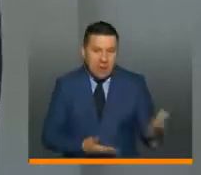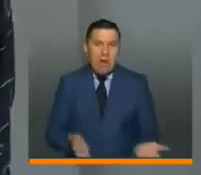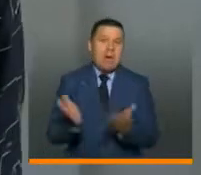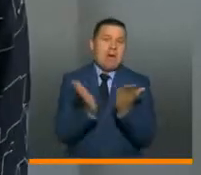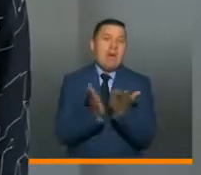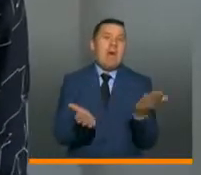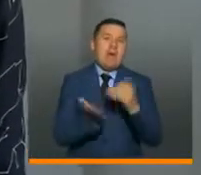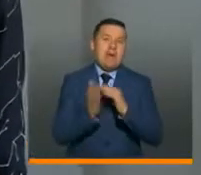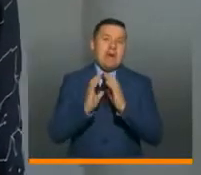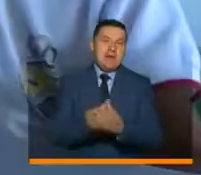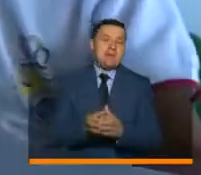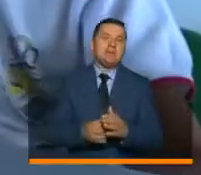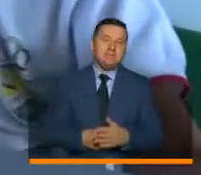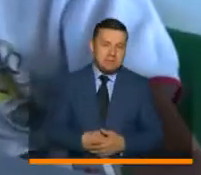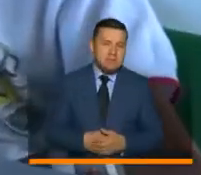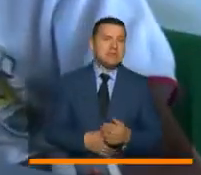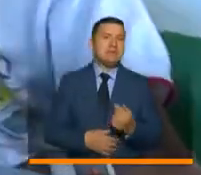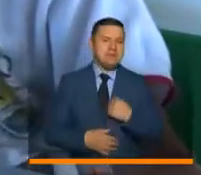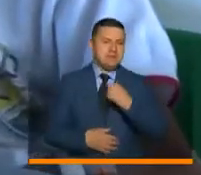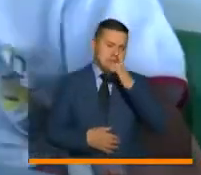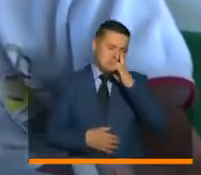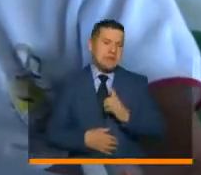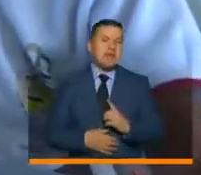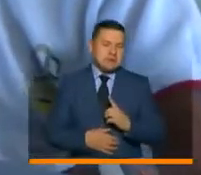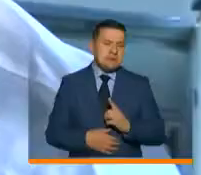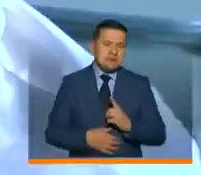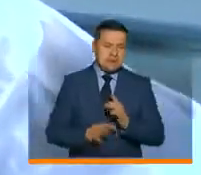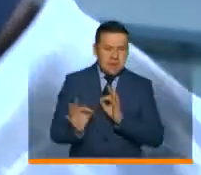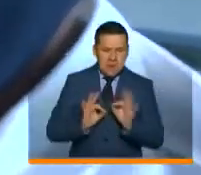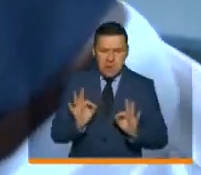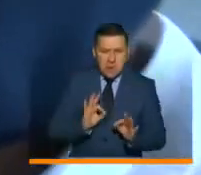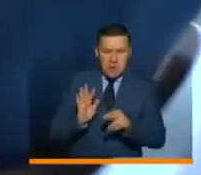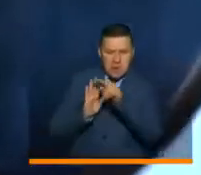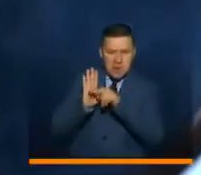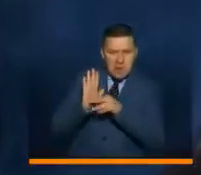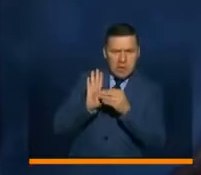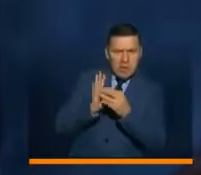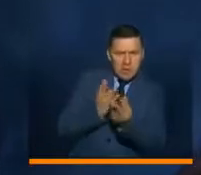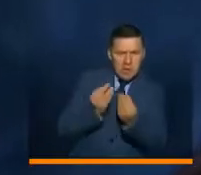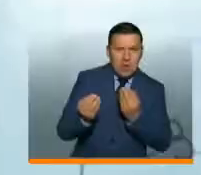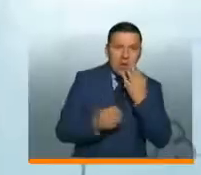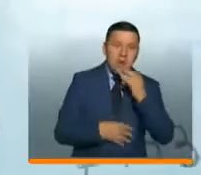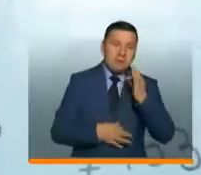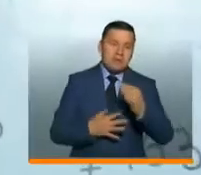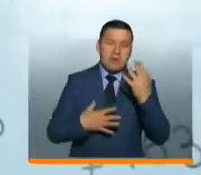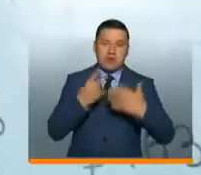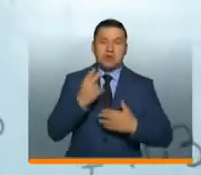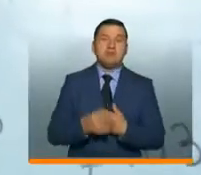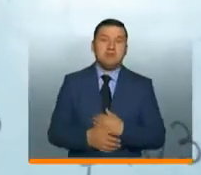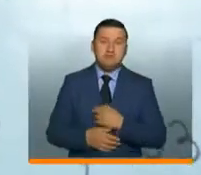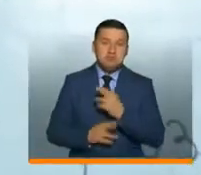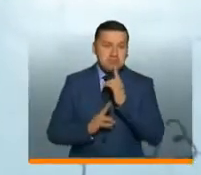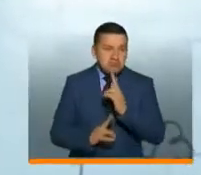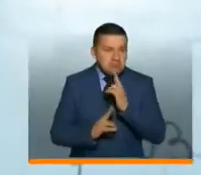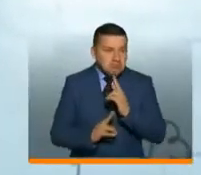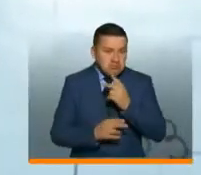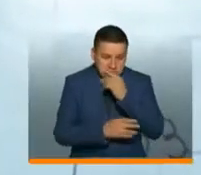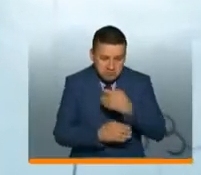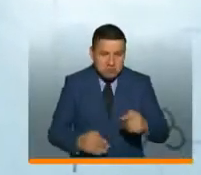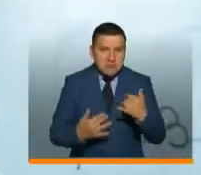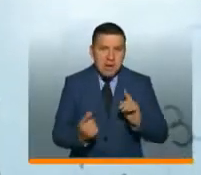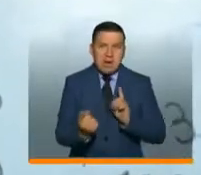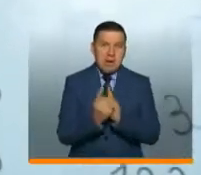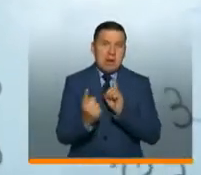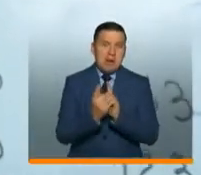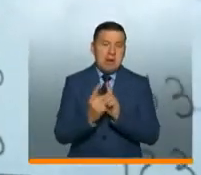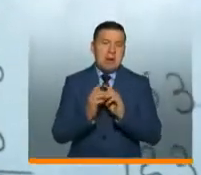volvieran, retornaran a clase, tomamos la decisión de iniciar por alternancia el día 12. Nos ha dado resultados, los niños ya se